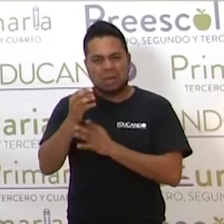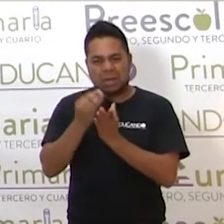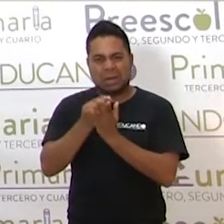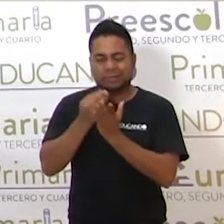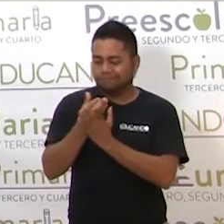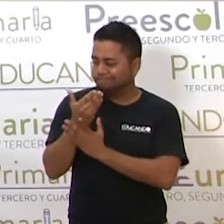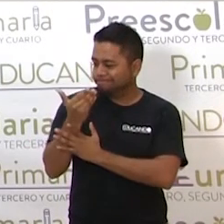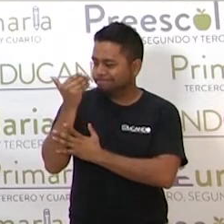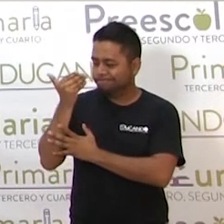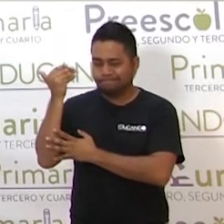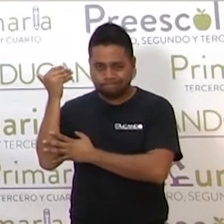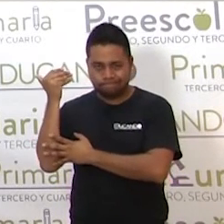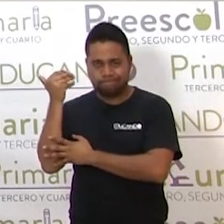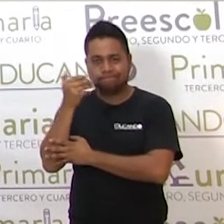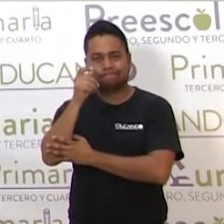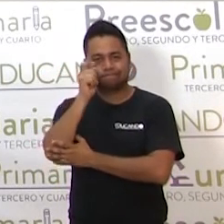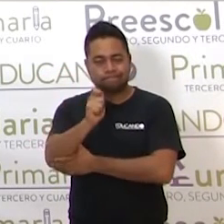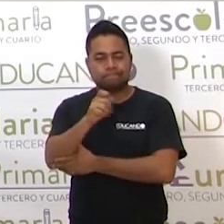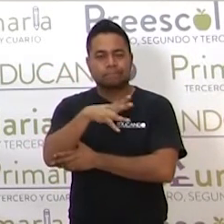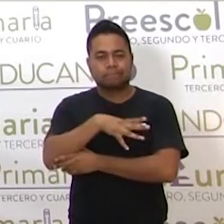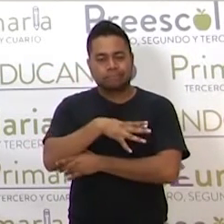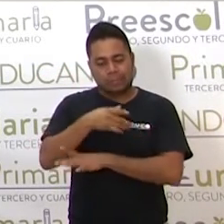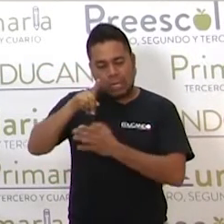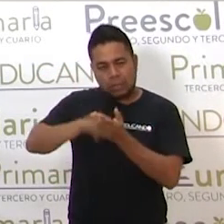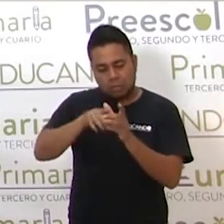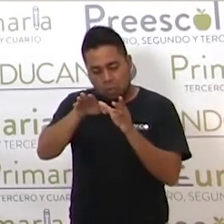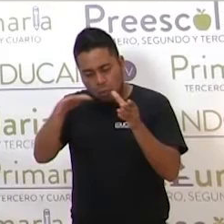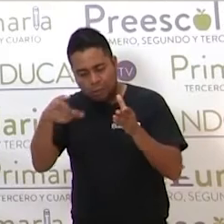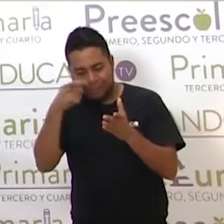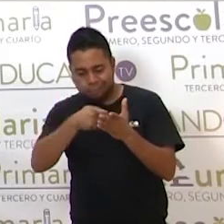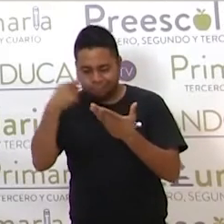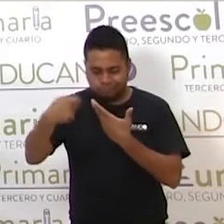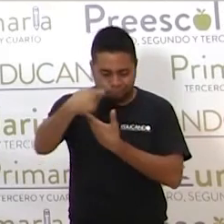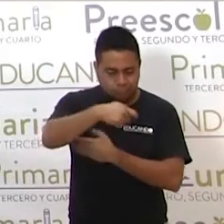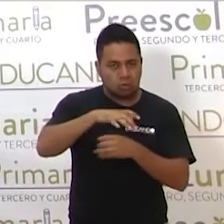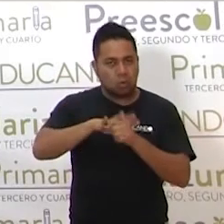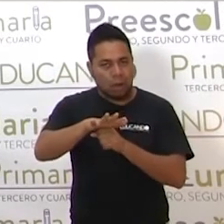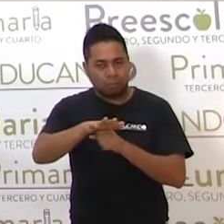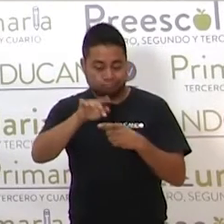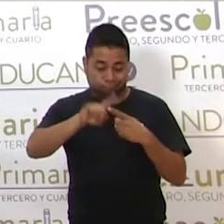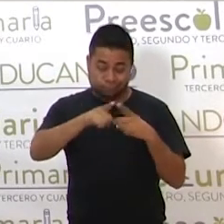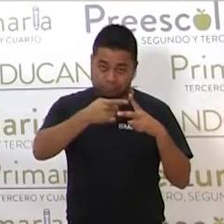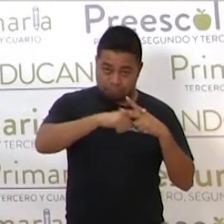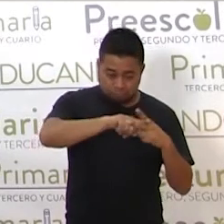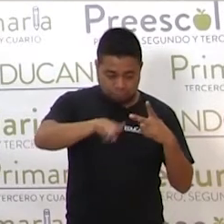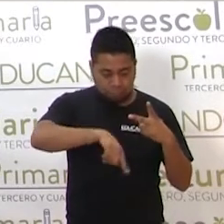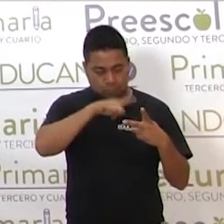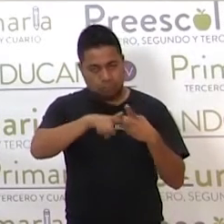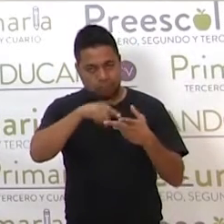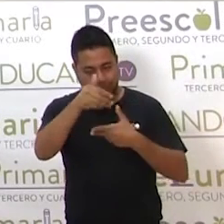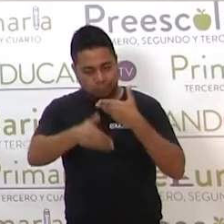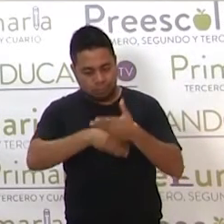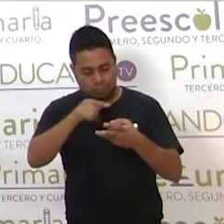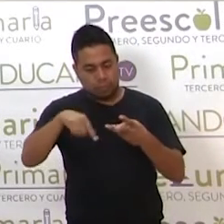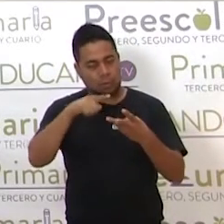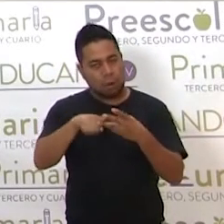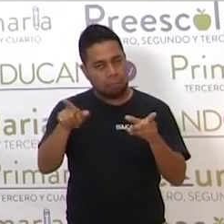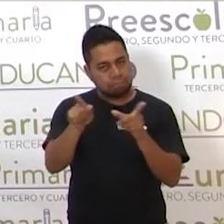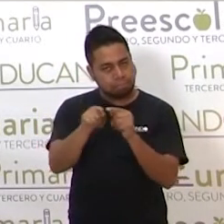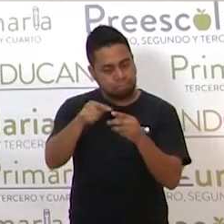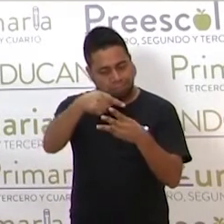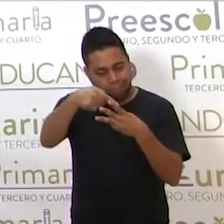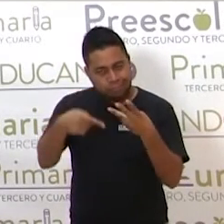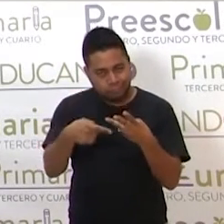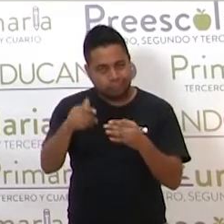anteriores estuvimos viendo la estructura de un cuento que es planteamiento, desarrollo, conclusiones, y vimos